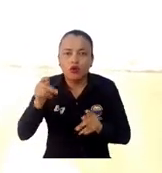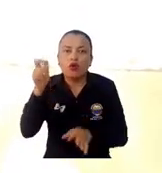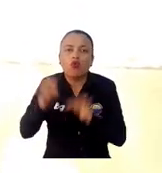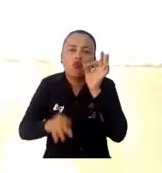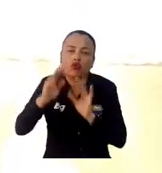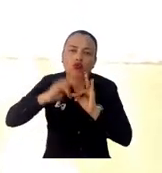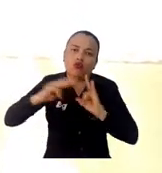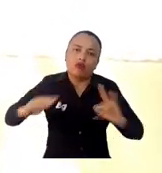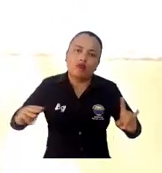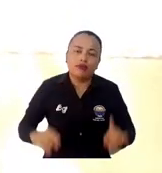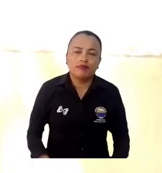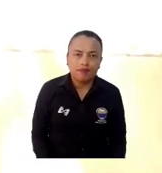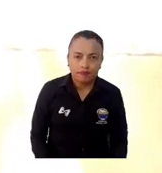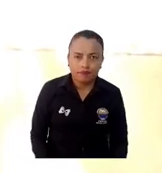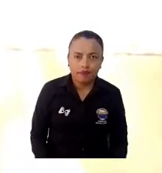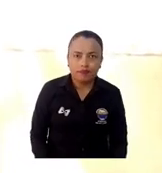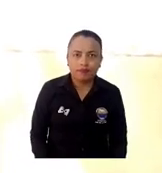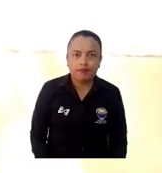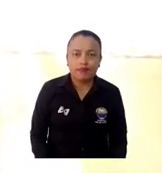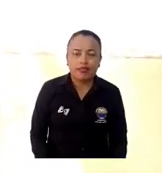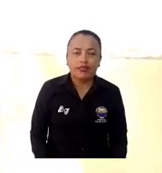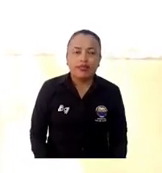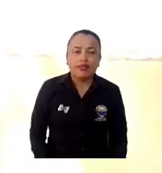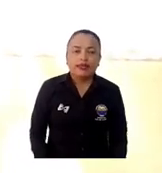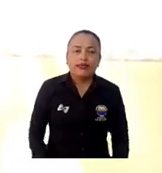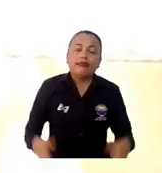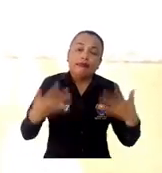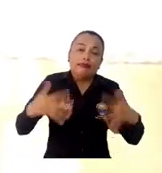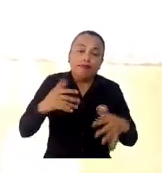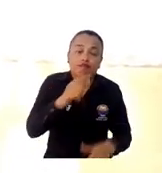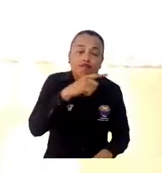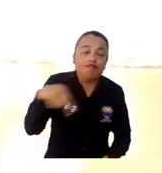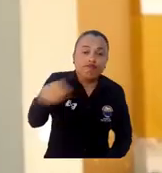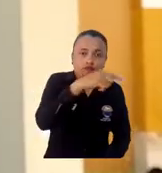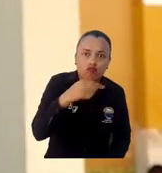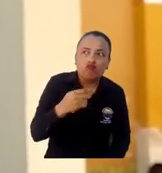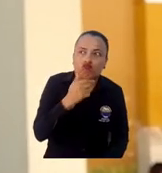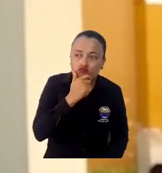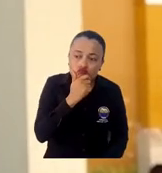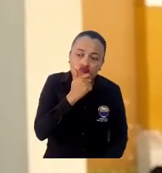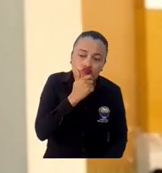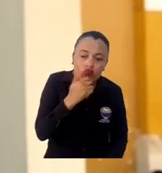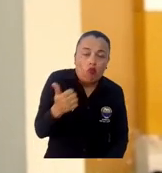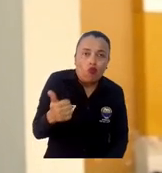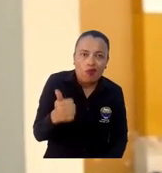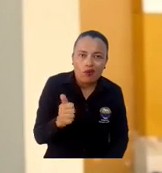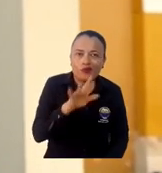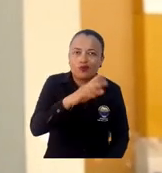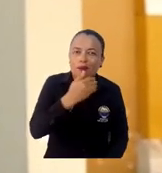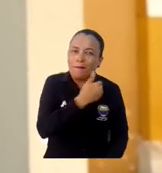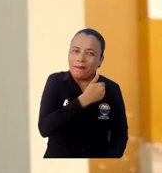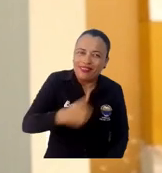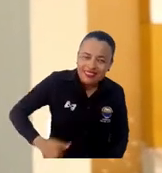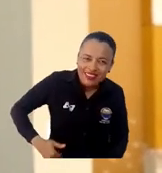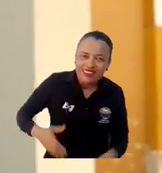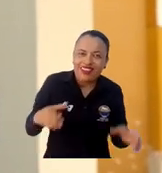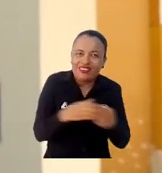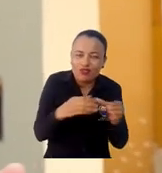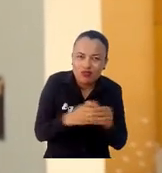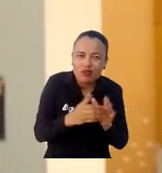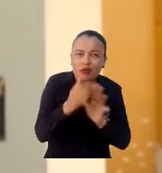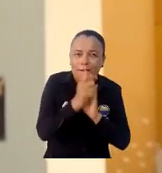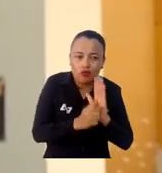requieran el apoyo de Clínica Jurídica y del Consultorio Jurídico de la Universidad del Magdalena. Ha sido de muy buen recibo por parte de